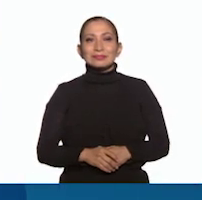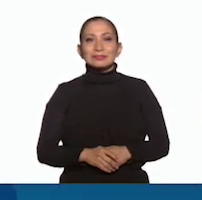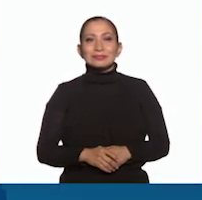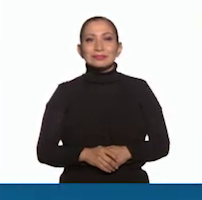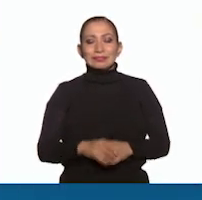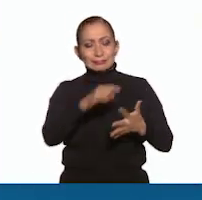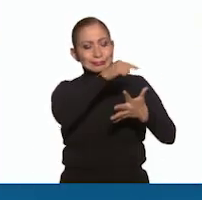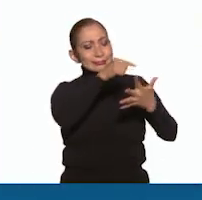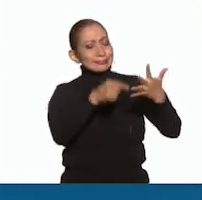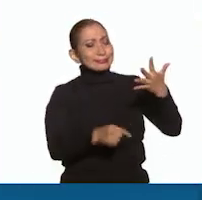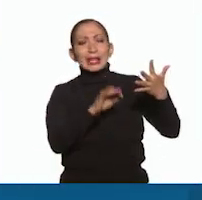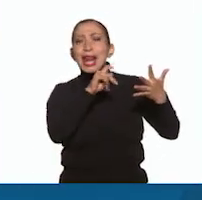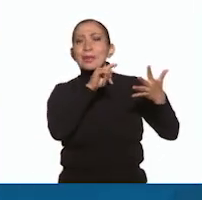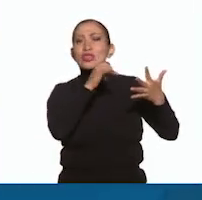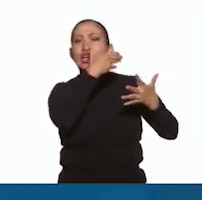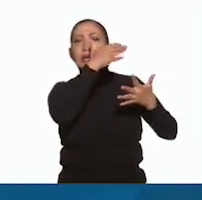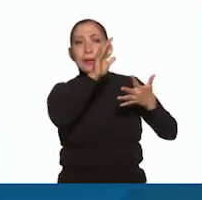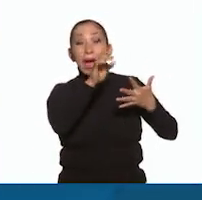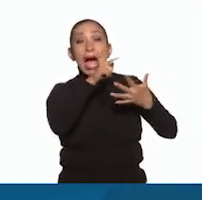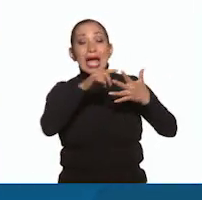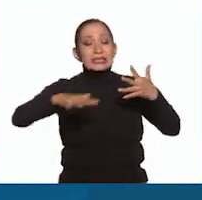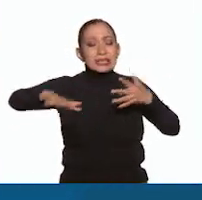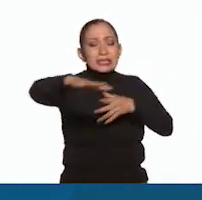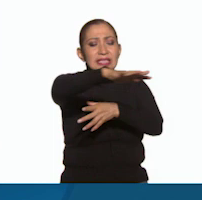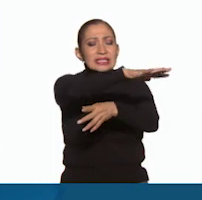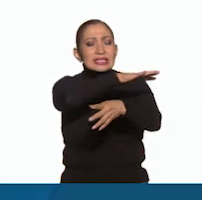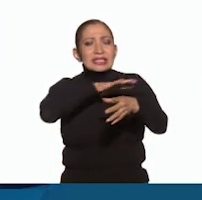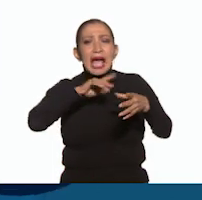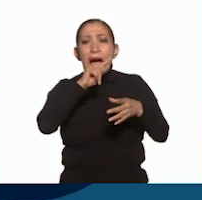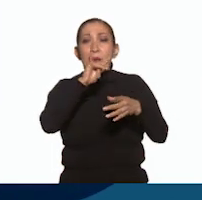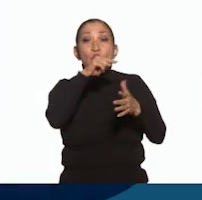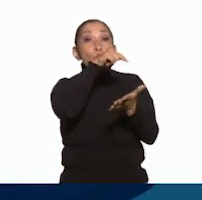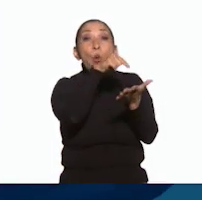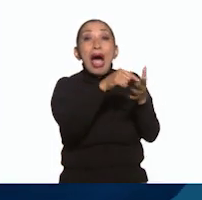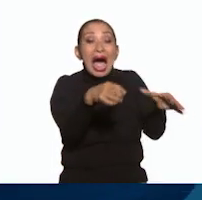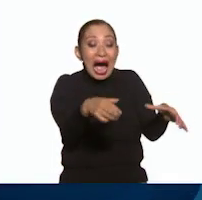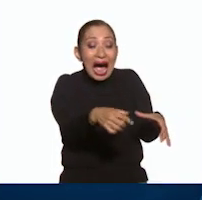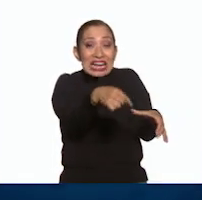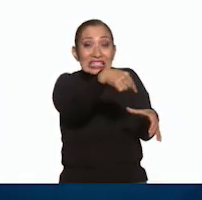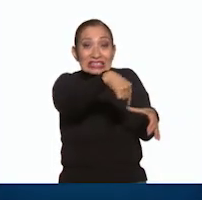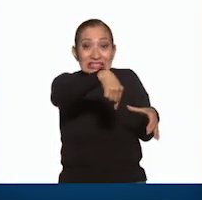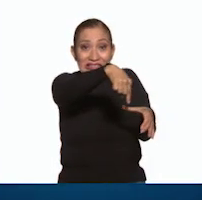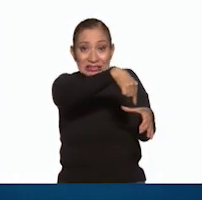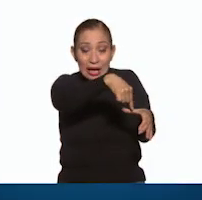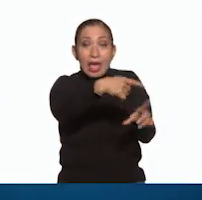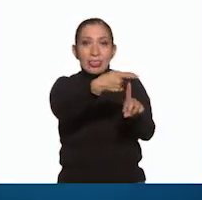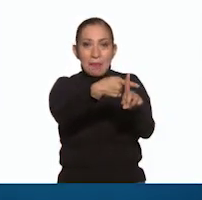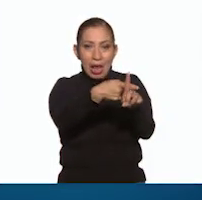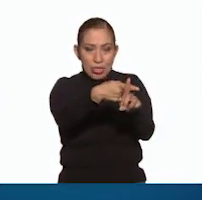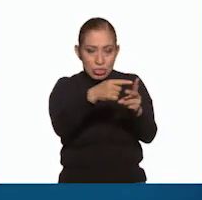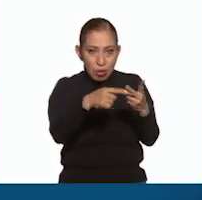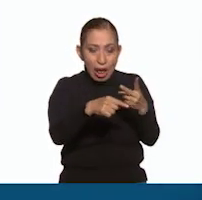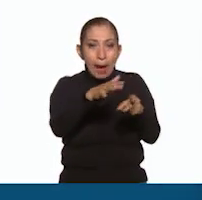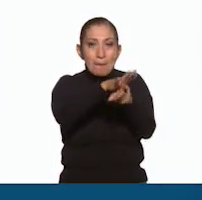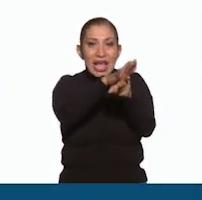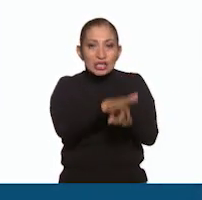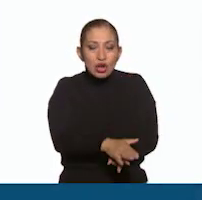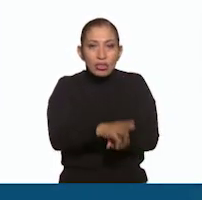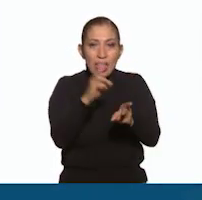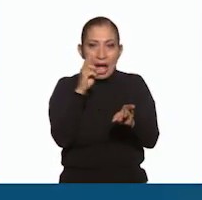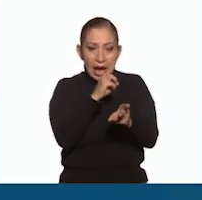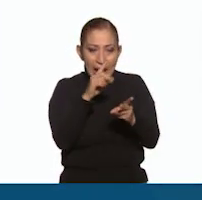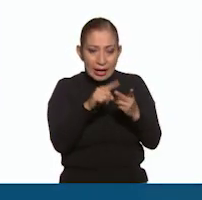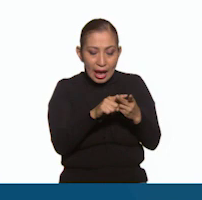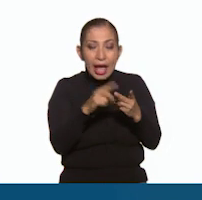Los elementos del clima son las condiciones atmosféricas de un lugar, es decir, temperatura, presión